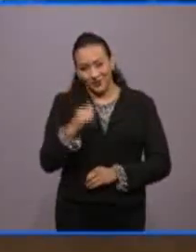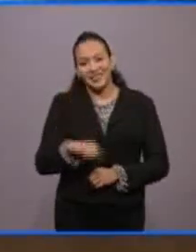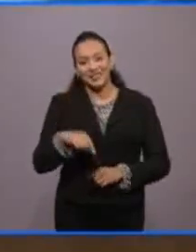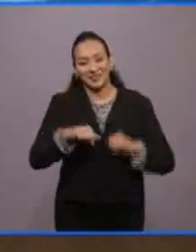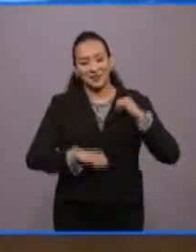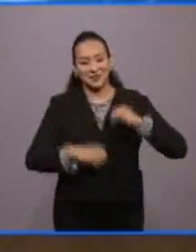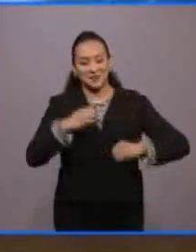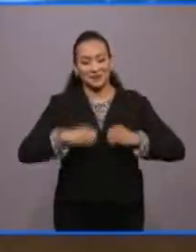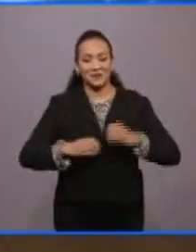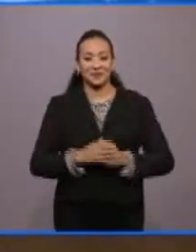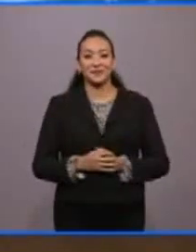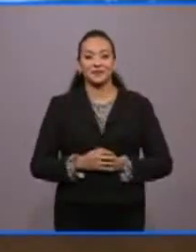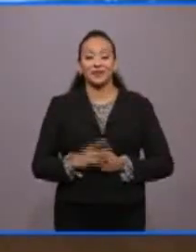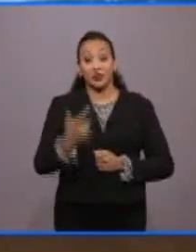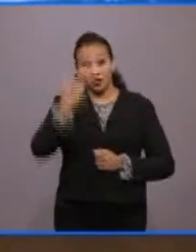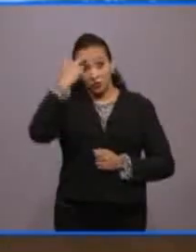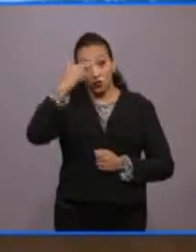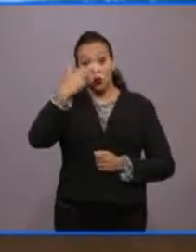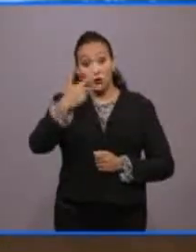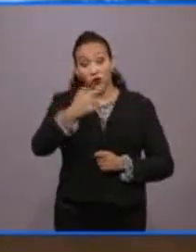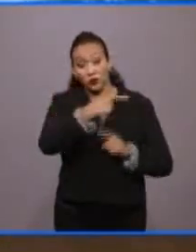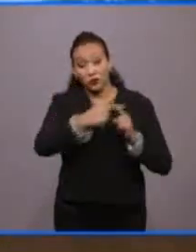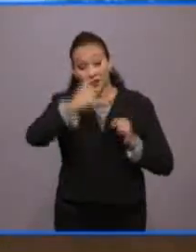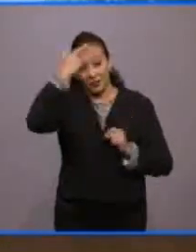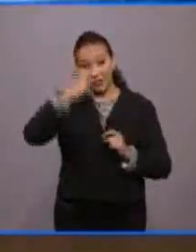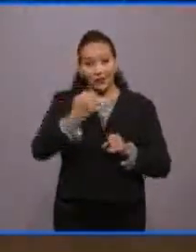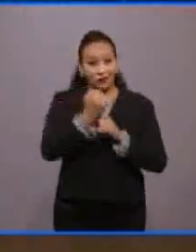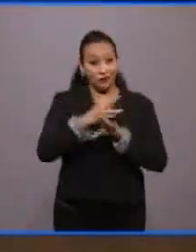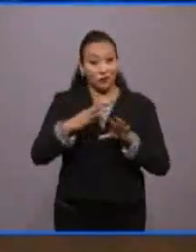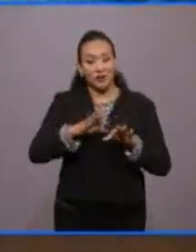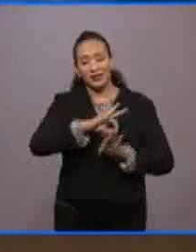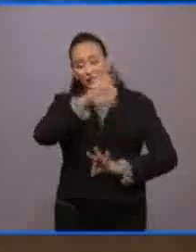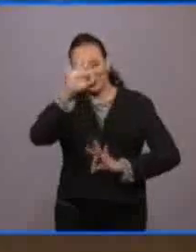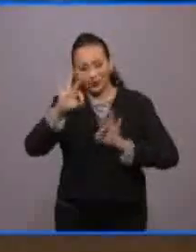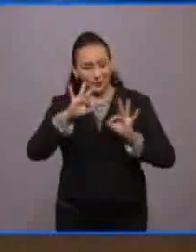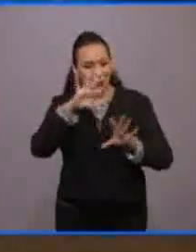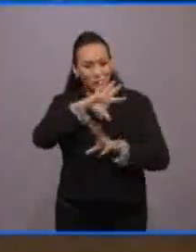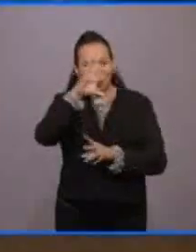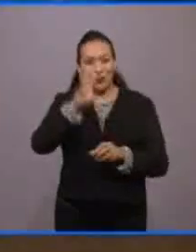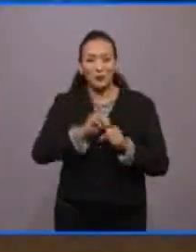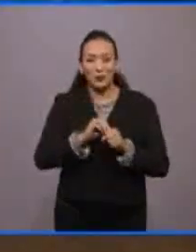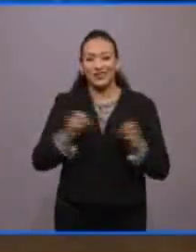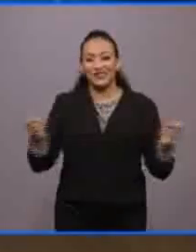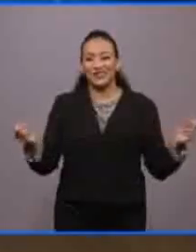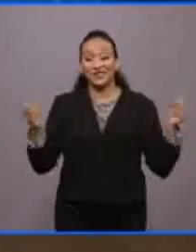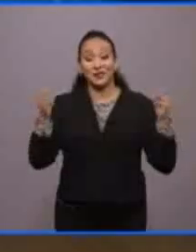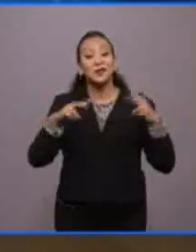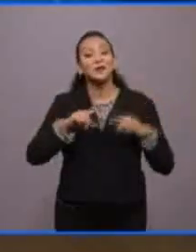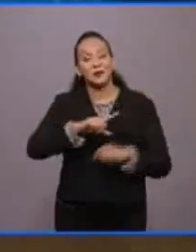Poder Judicial de la Federación. Recuerde, a las 20:30 horas le esperamos en el noticiario